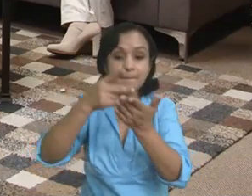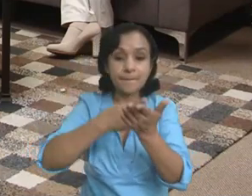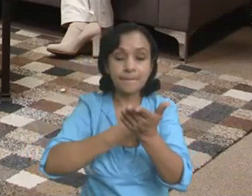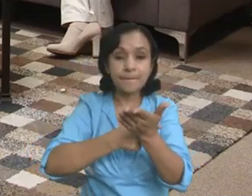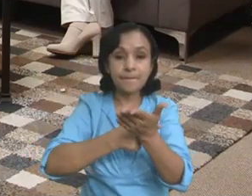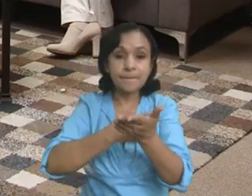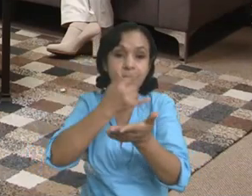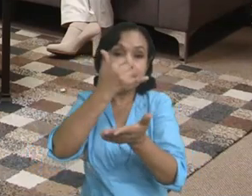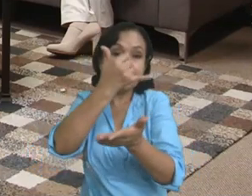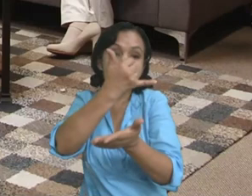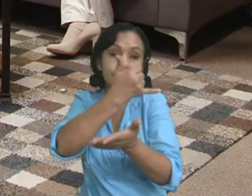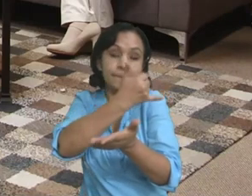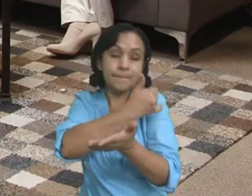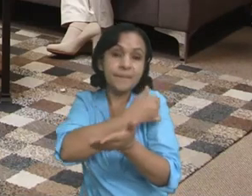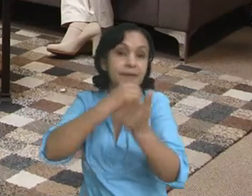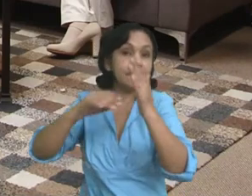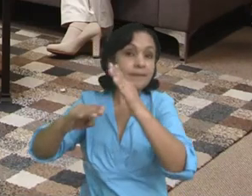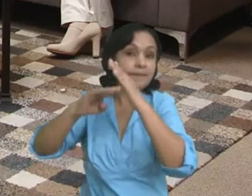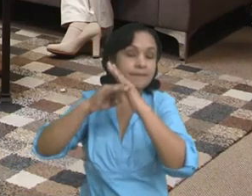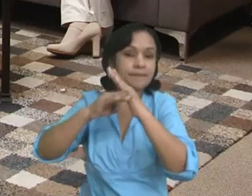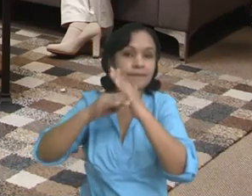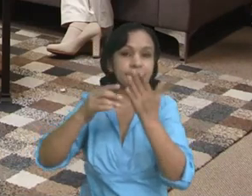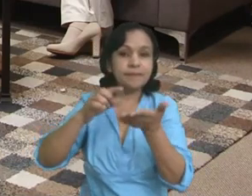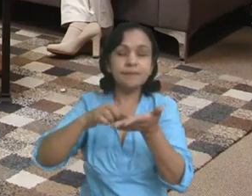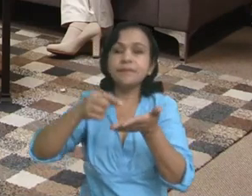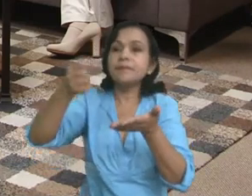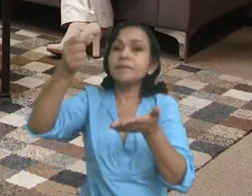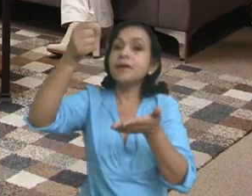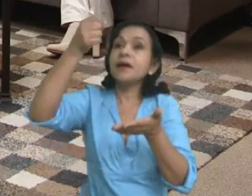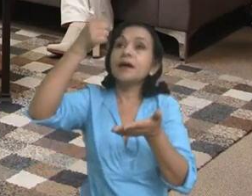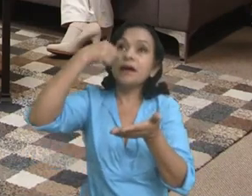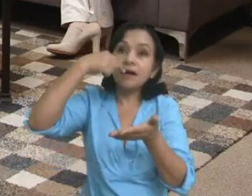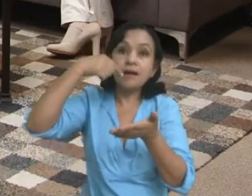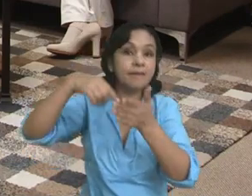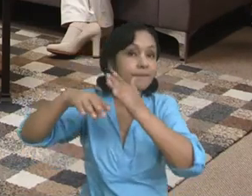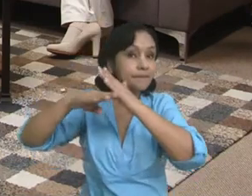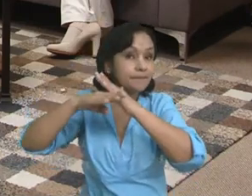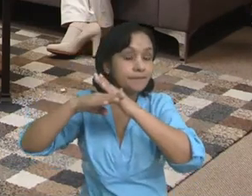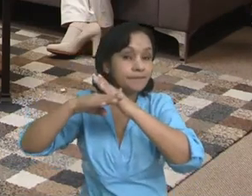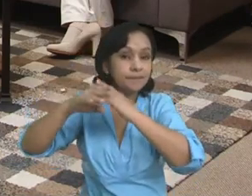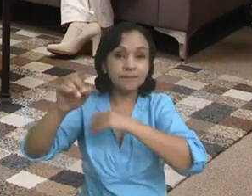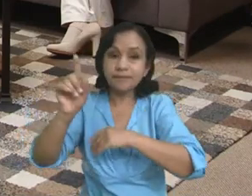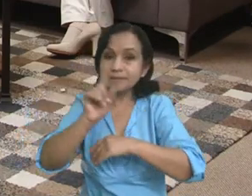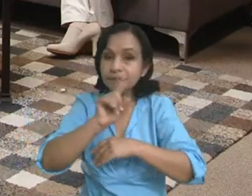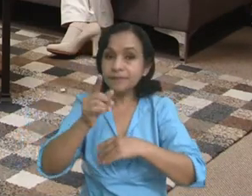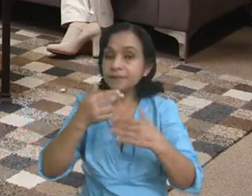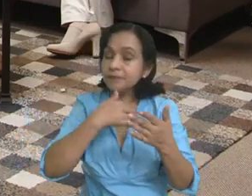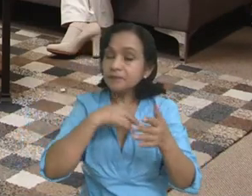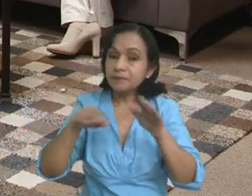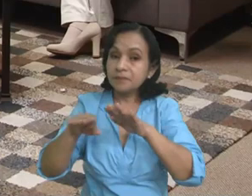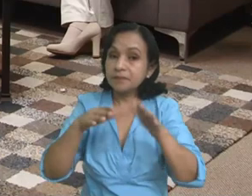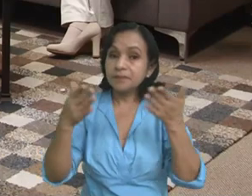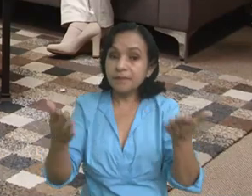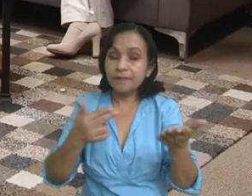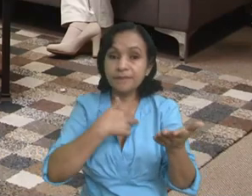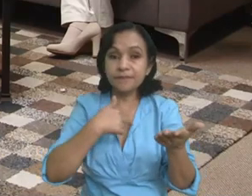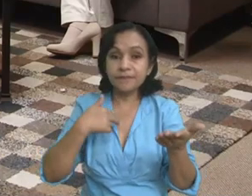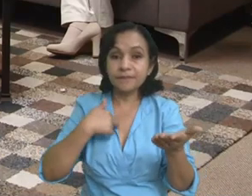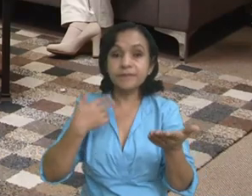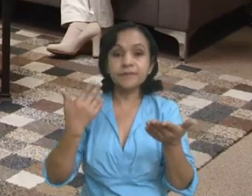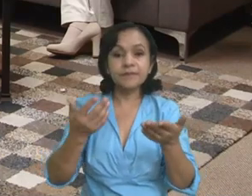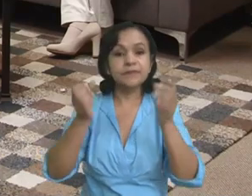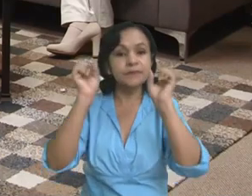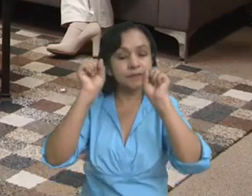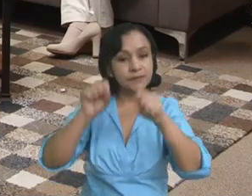vacuna. Okay. Sabemos que esta vacuna no va a atender esta situación de ahora, porque nosotros confiamos en que vamos a